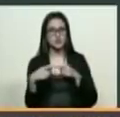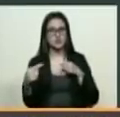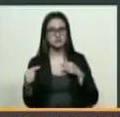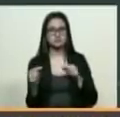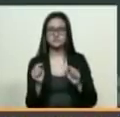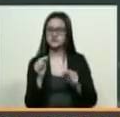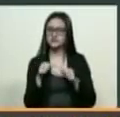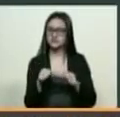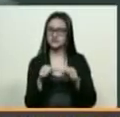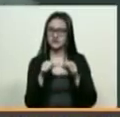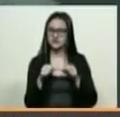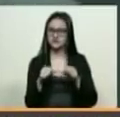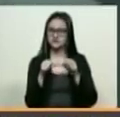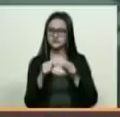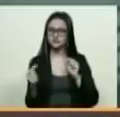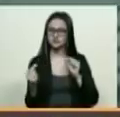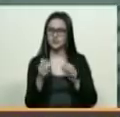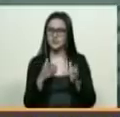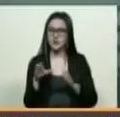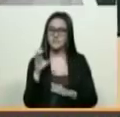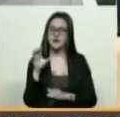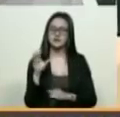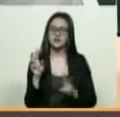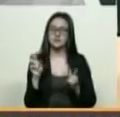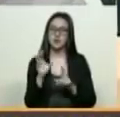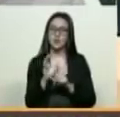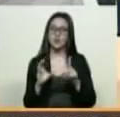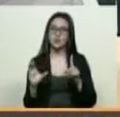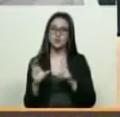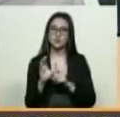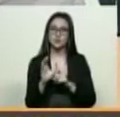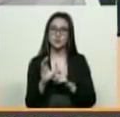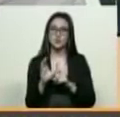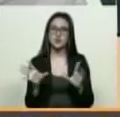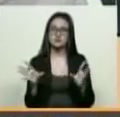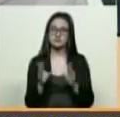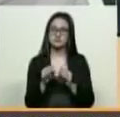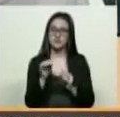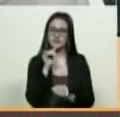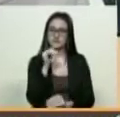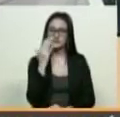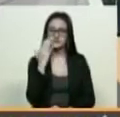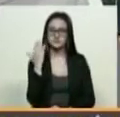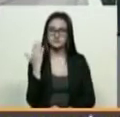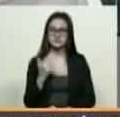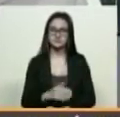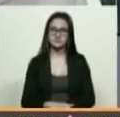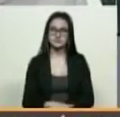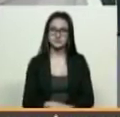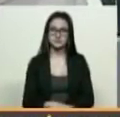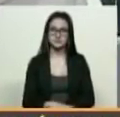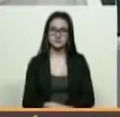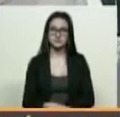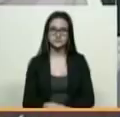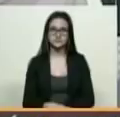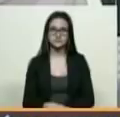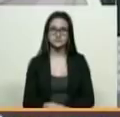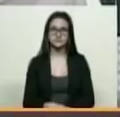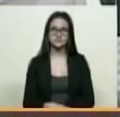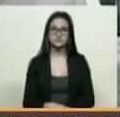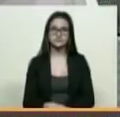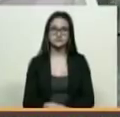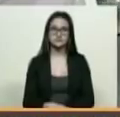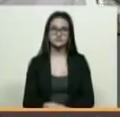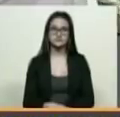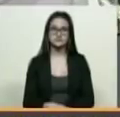de la Patria, capítulo Cultura. Nuestra compañera Meisberg, Patricia Bolívar, nos trae todos los detalles. Meisberg, ¿cómo estás? Cuéntanos. De aceptar el terrorismo